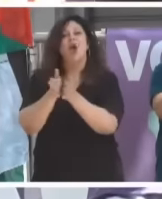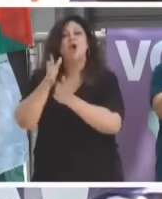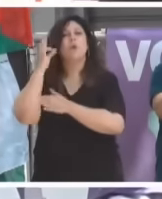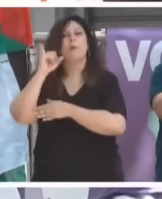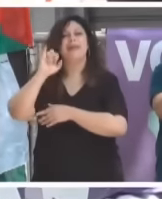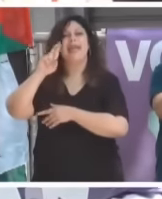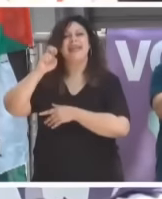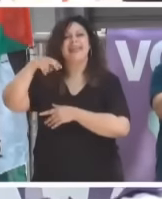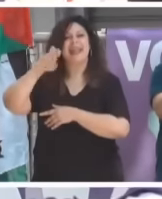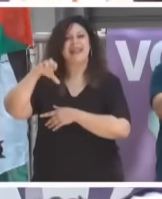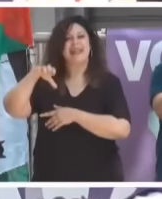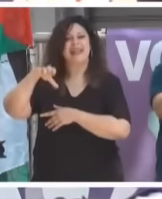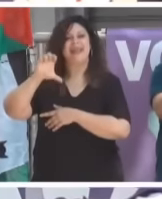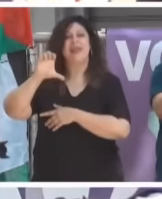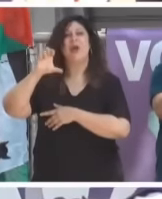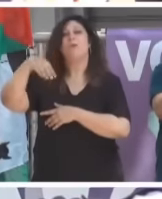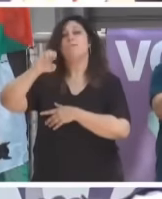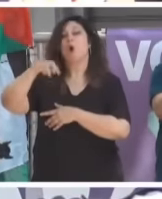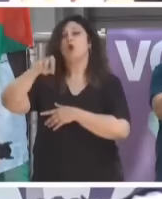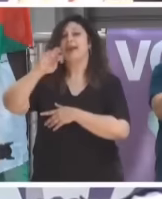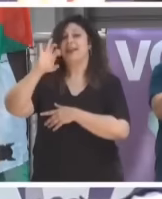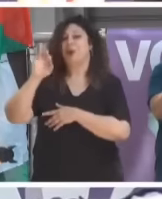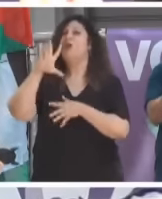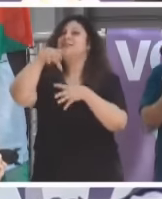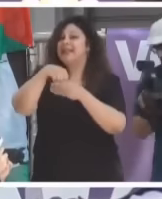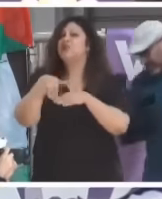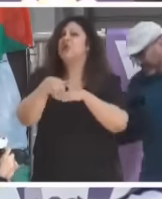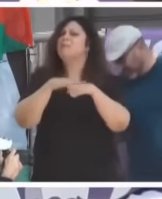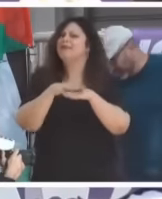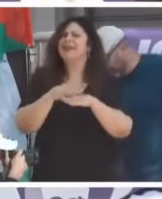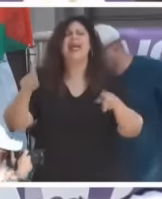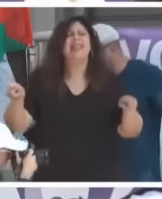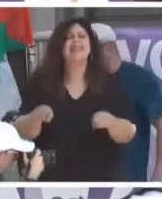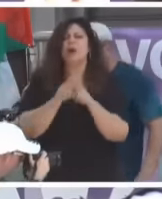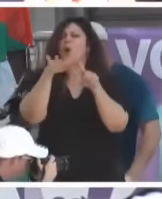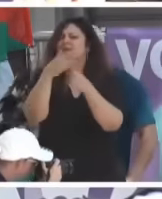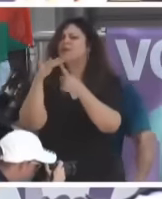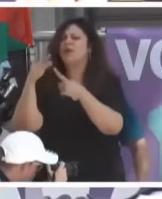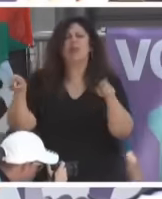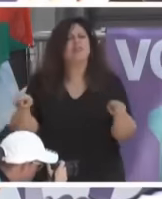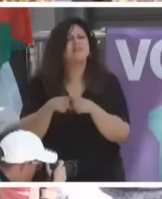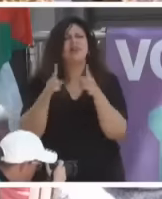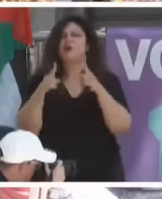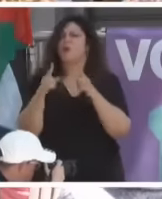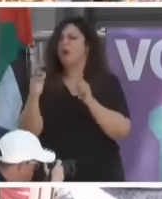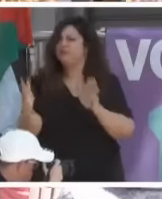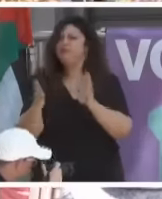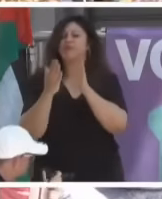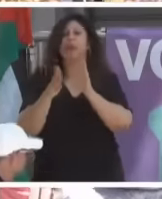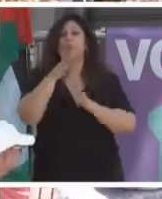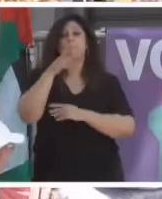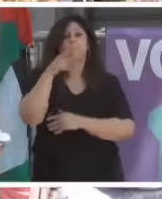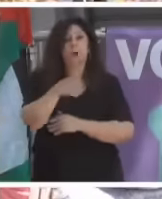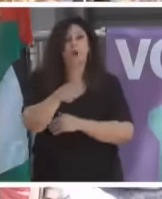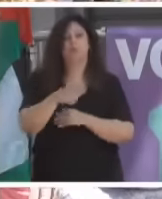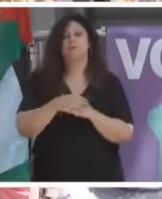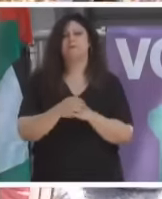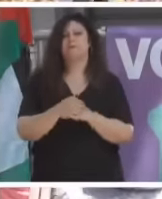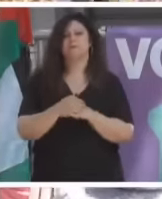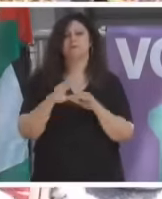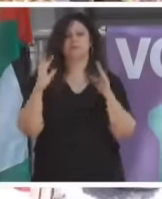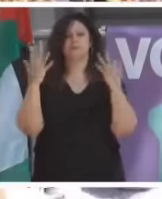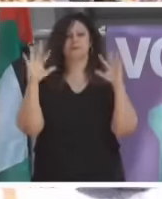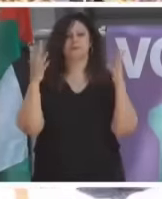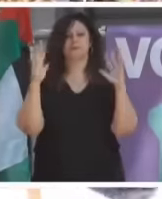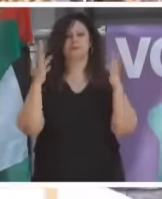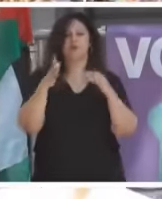Irene Montero en el Ministerio, pese lo que pese y cueste lo que cueste. Y por eso